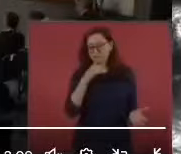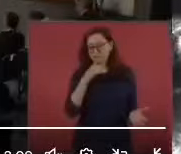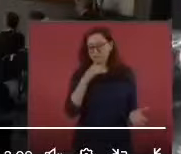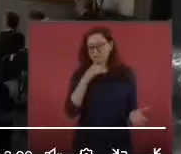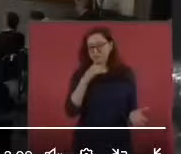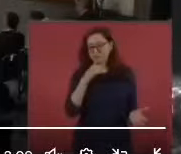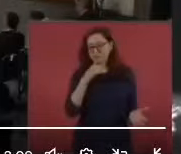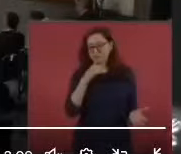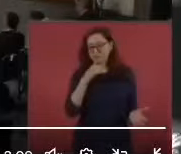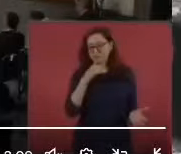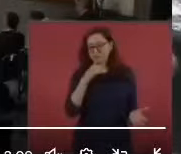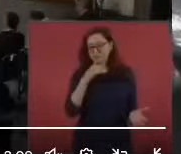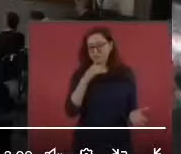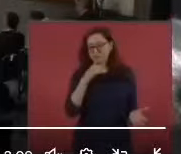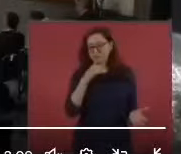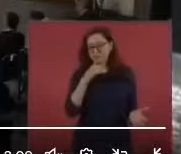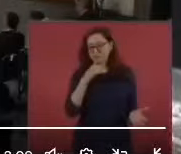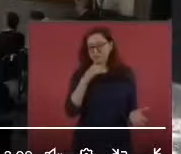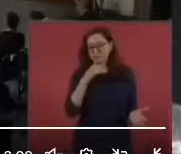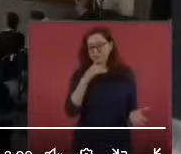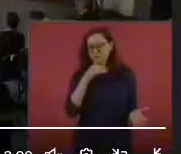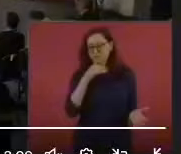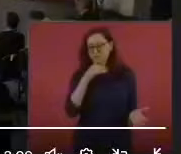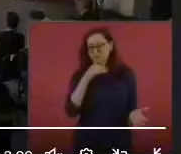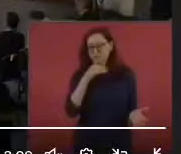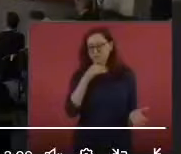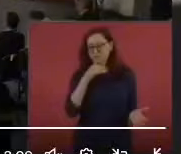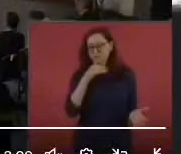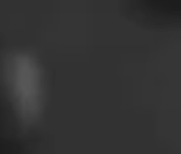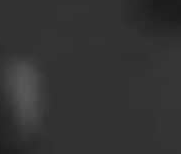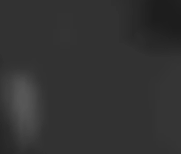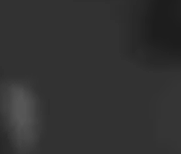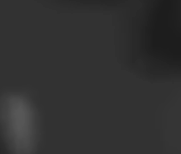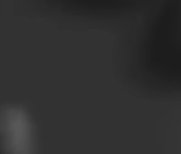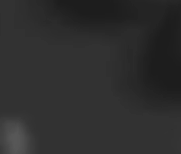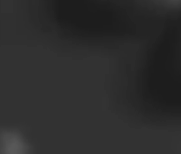Poder Judicial. Vamos a checar qué sucedió con ellos el día de hoy.